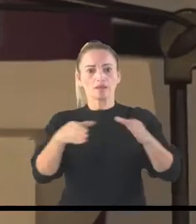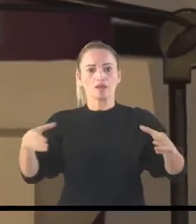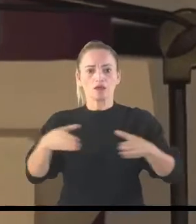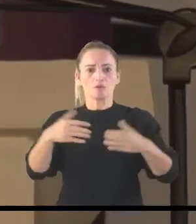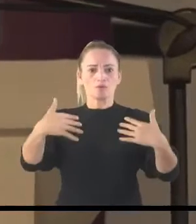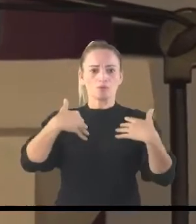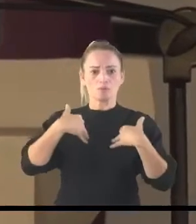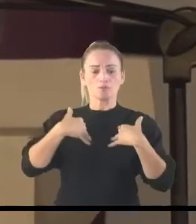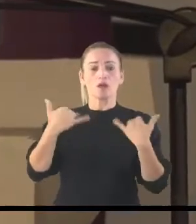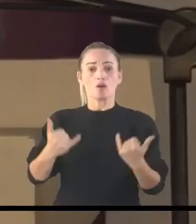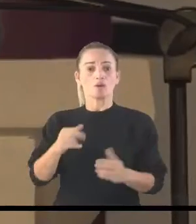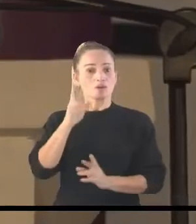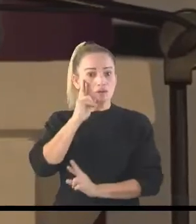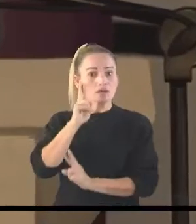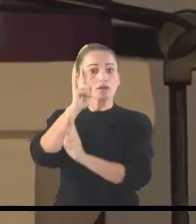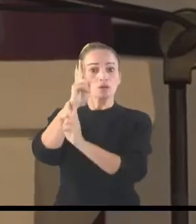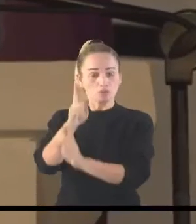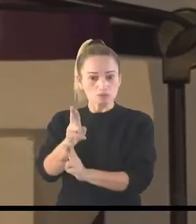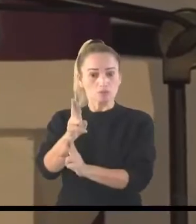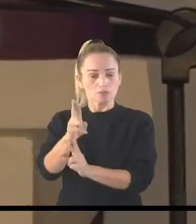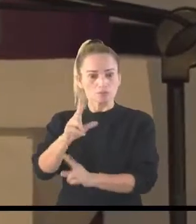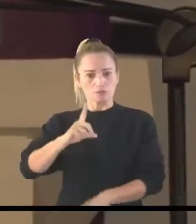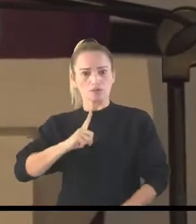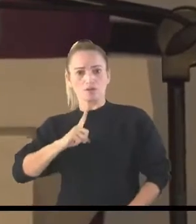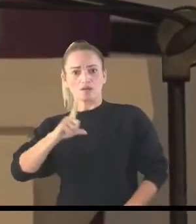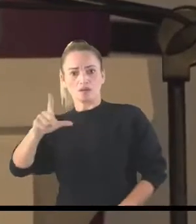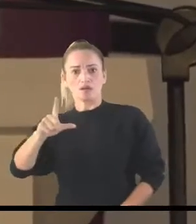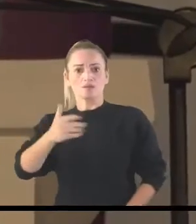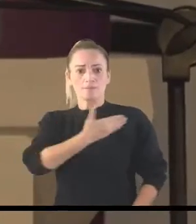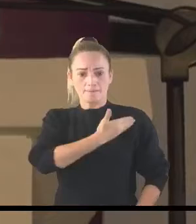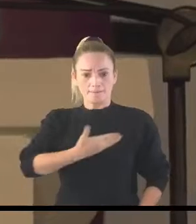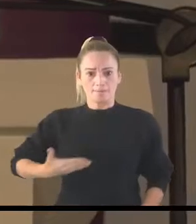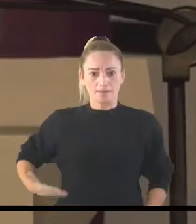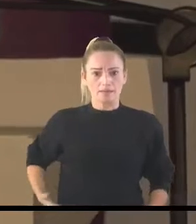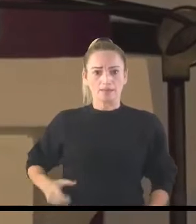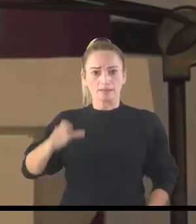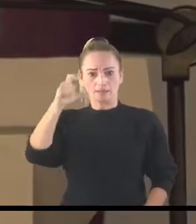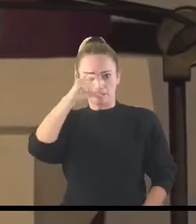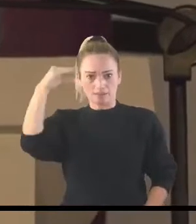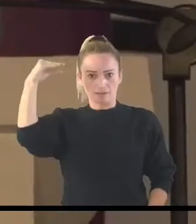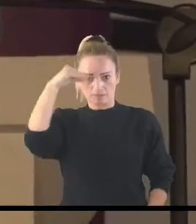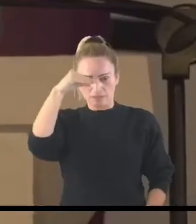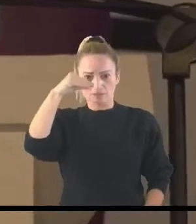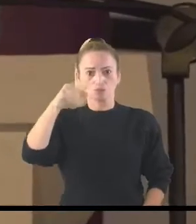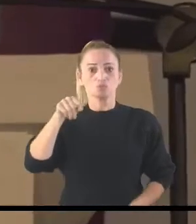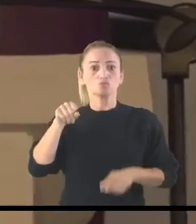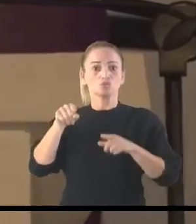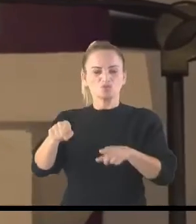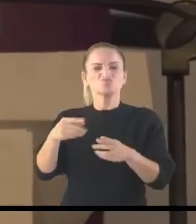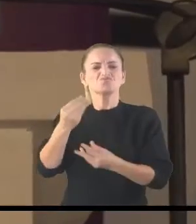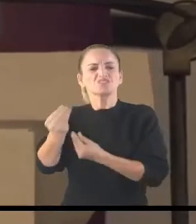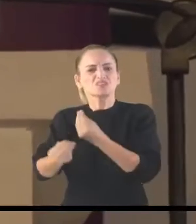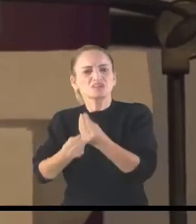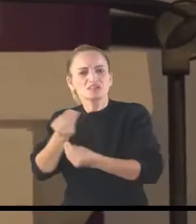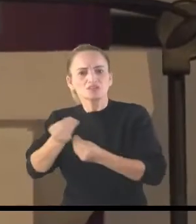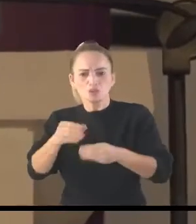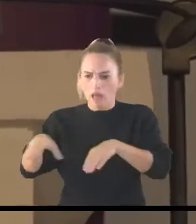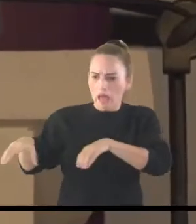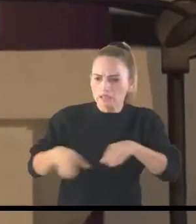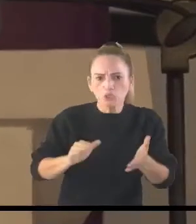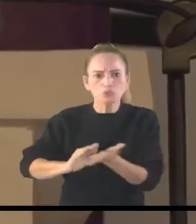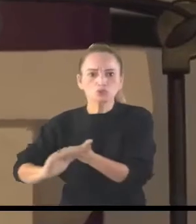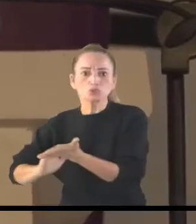Víctimas. Quiero reconocer también el liderazgo de nuestro presidente Gustavo Petro Urrego, quien está realizando todas las